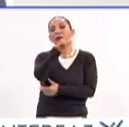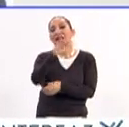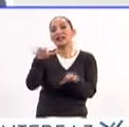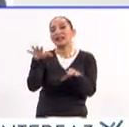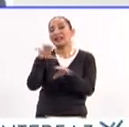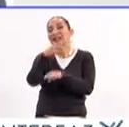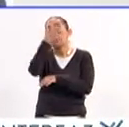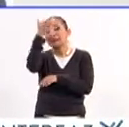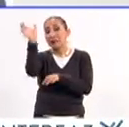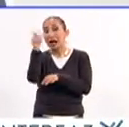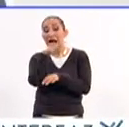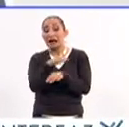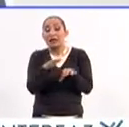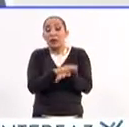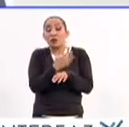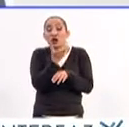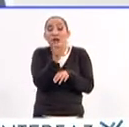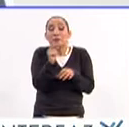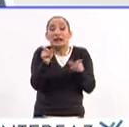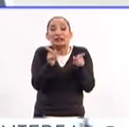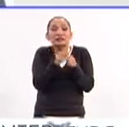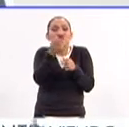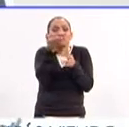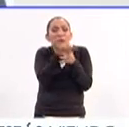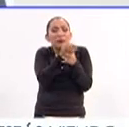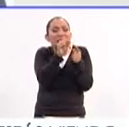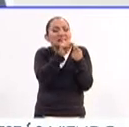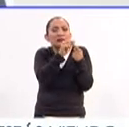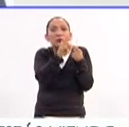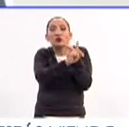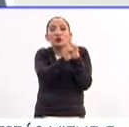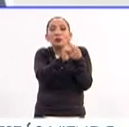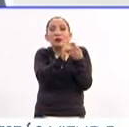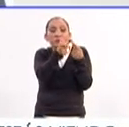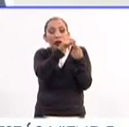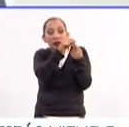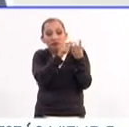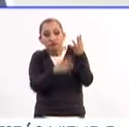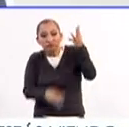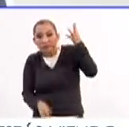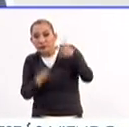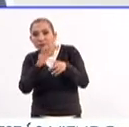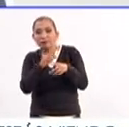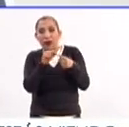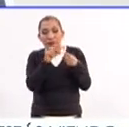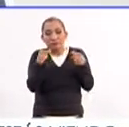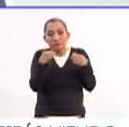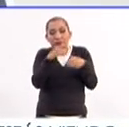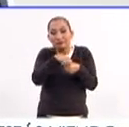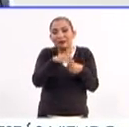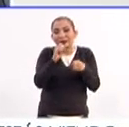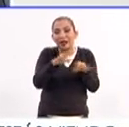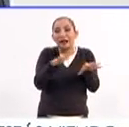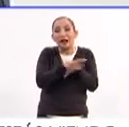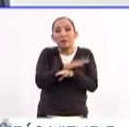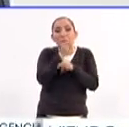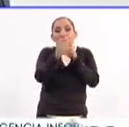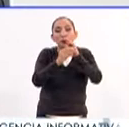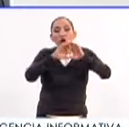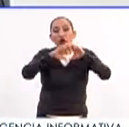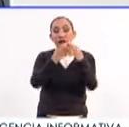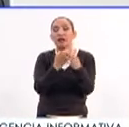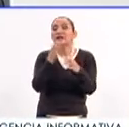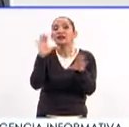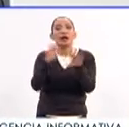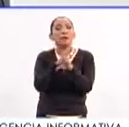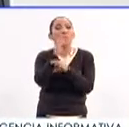cambio climático es solo una parte de todo el problema, como usted acaba de decir, y es parte de lo que llamamos el cambio global, ¿no? Y el